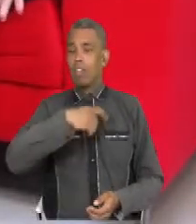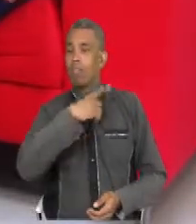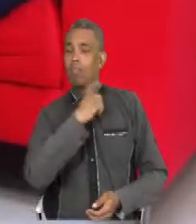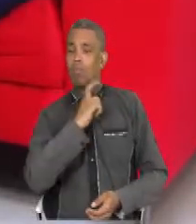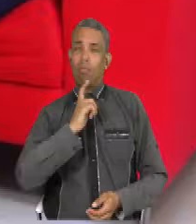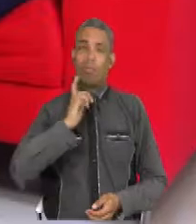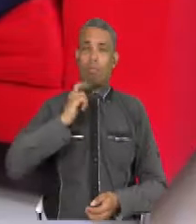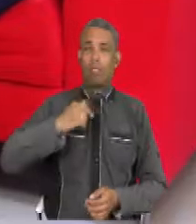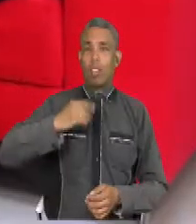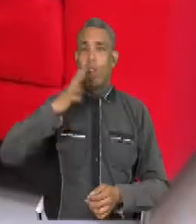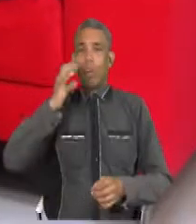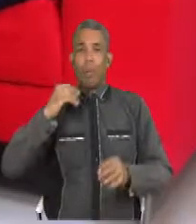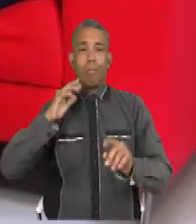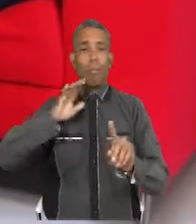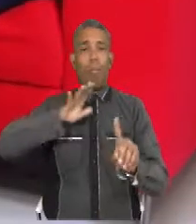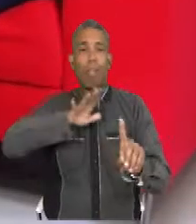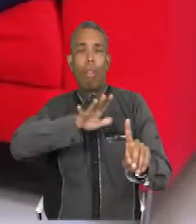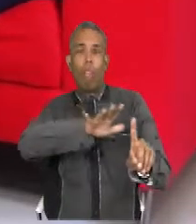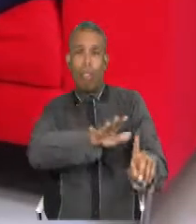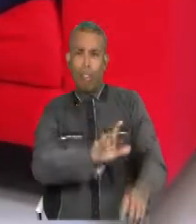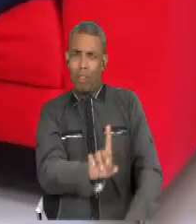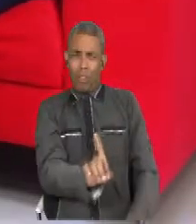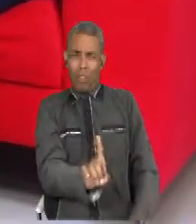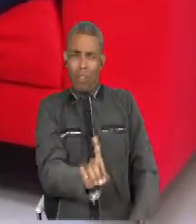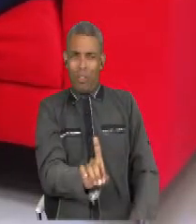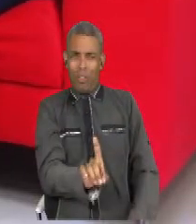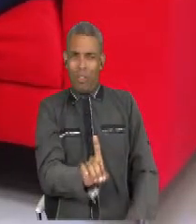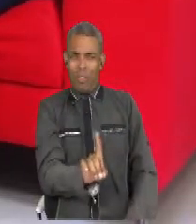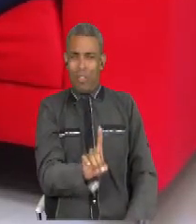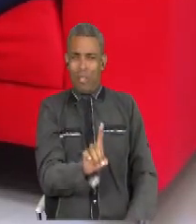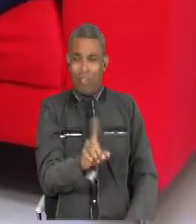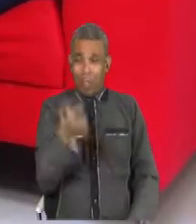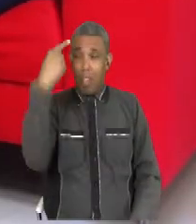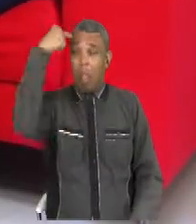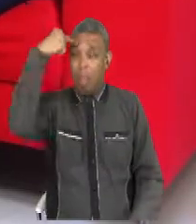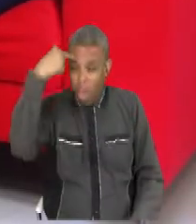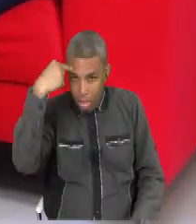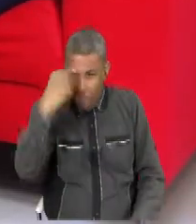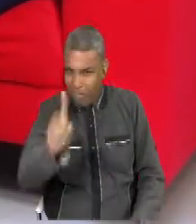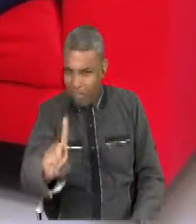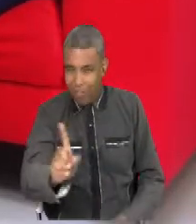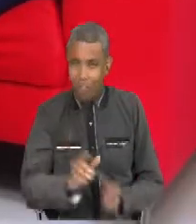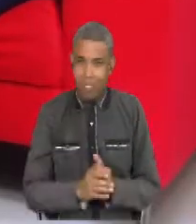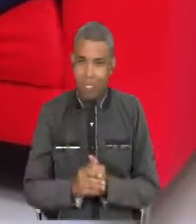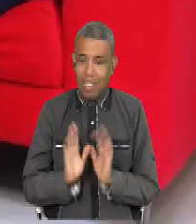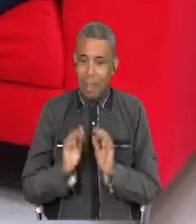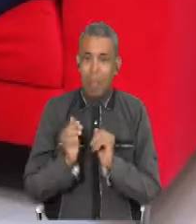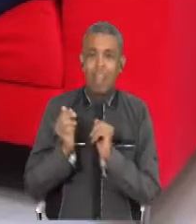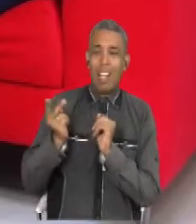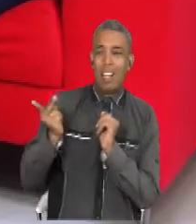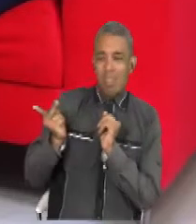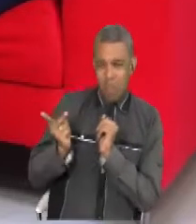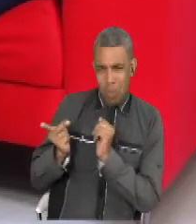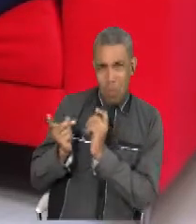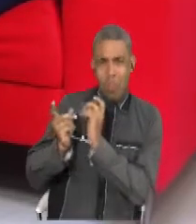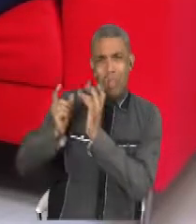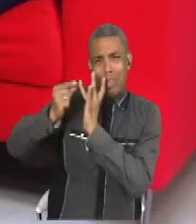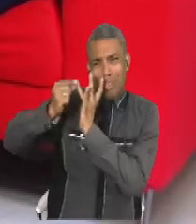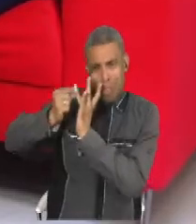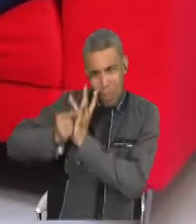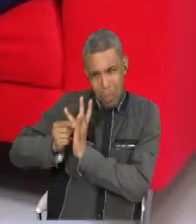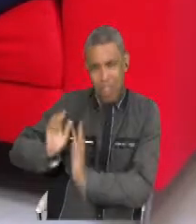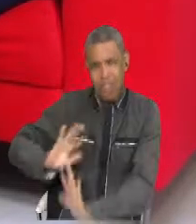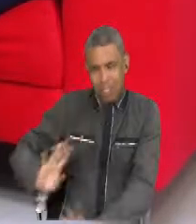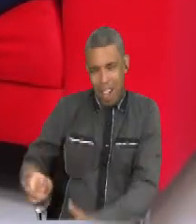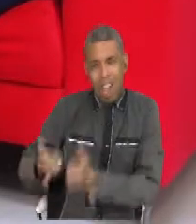mío. No. Ah. Ellas lo que hacen es aumentar ese estímulo de atracción entre dos personas que ya se gustan, que sí, ya